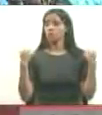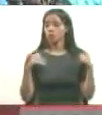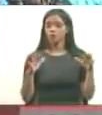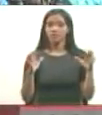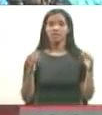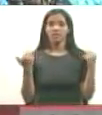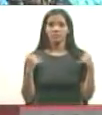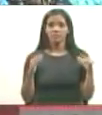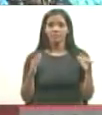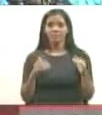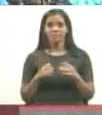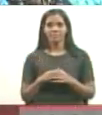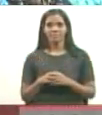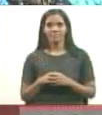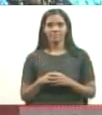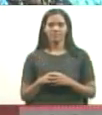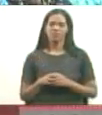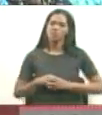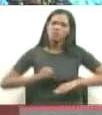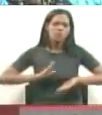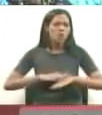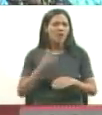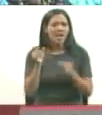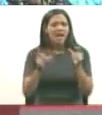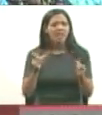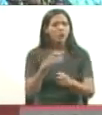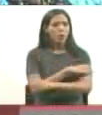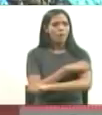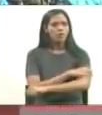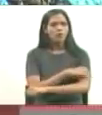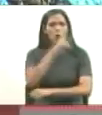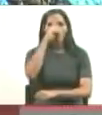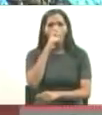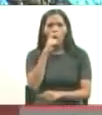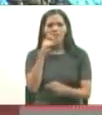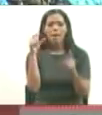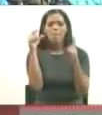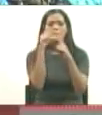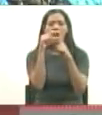Por cierto, ¿por qué la gente de la oposición odia la palabra paz?